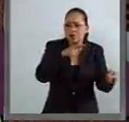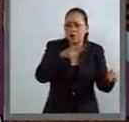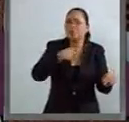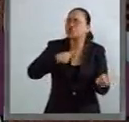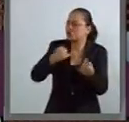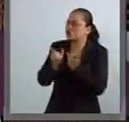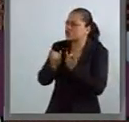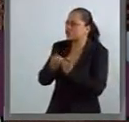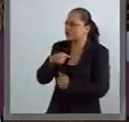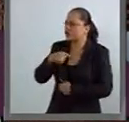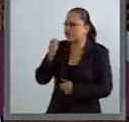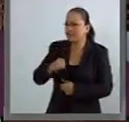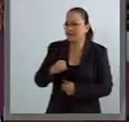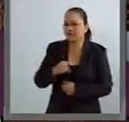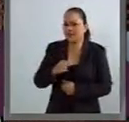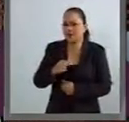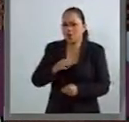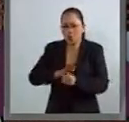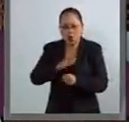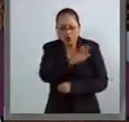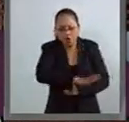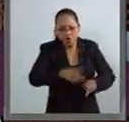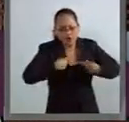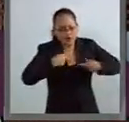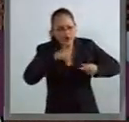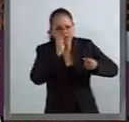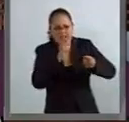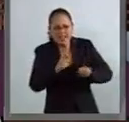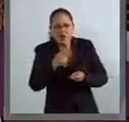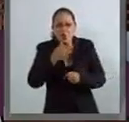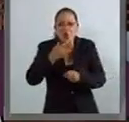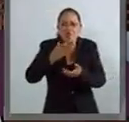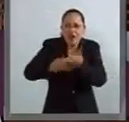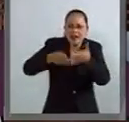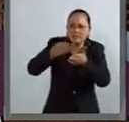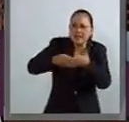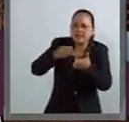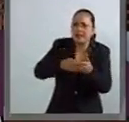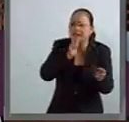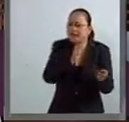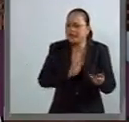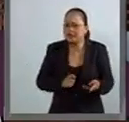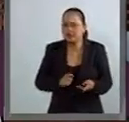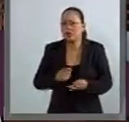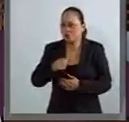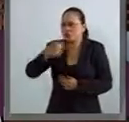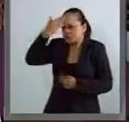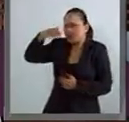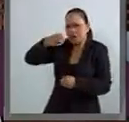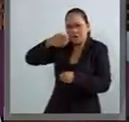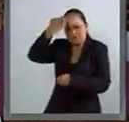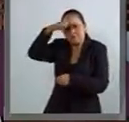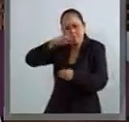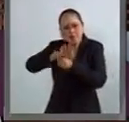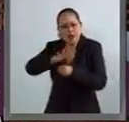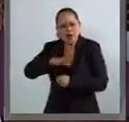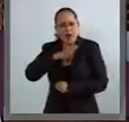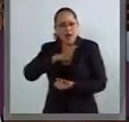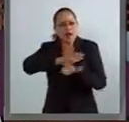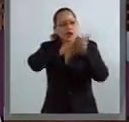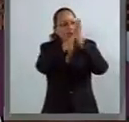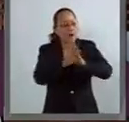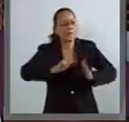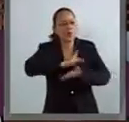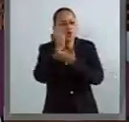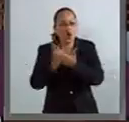soy el mejor intérprete de las necesidades de la gente. Yo soy el que va a transformar eso que ustedes me dicen en